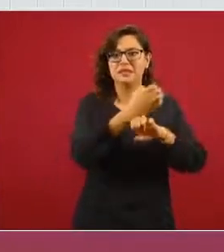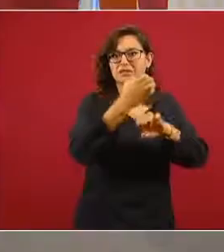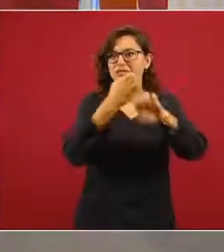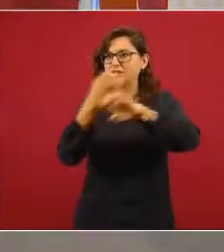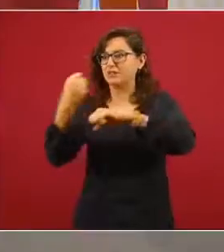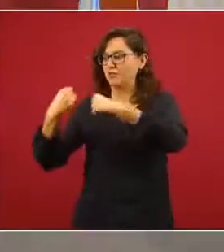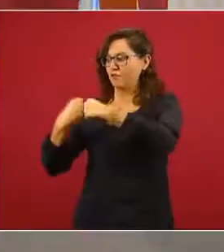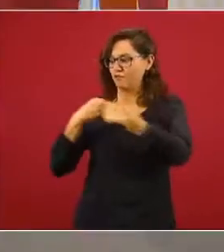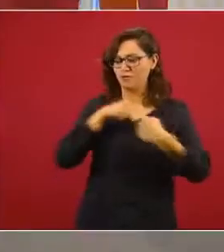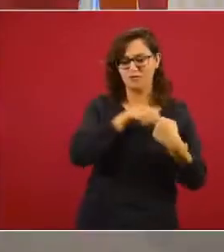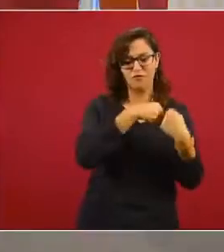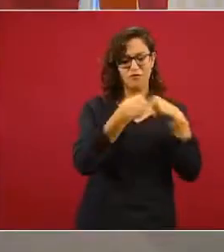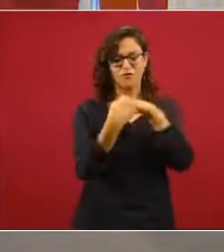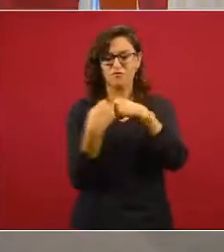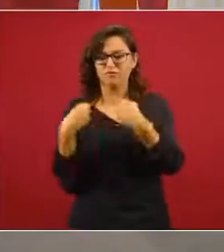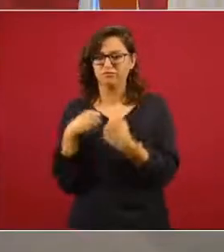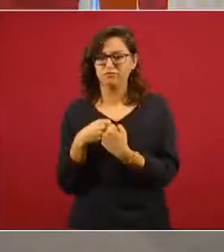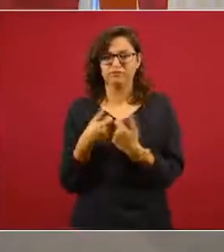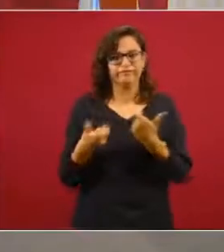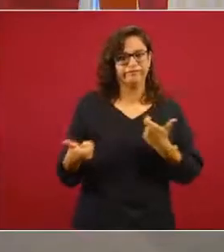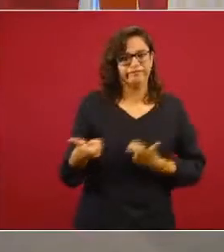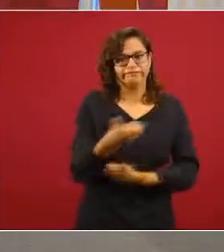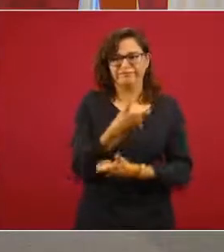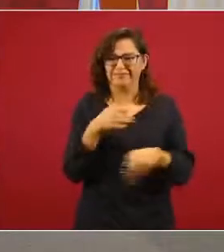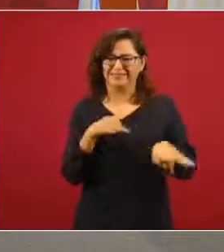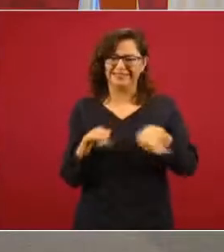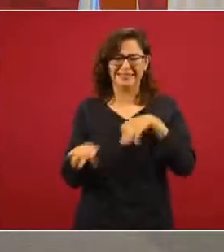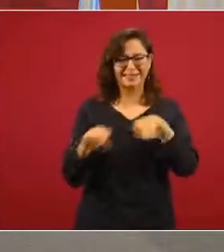epidémico, y además de que es un centro económico